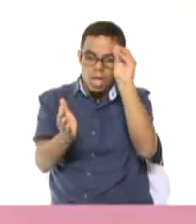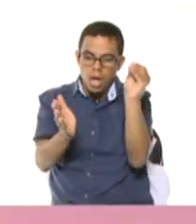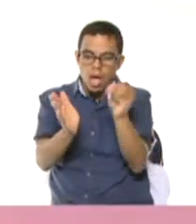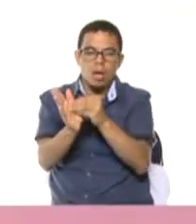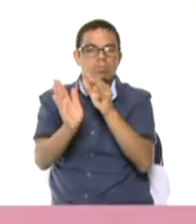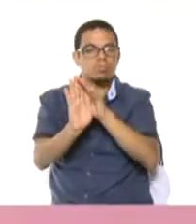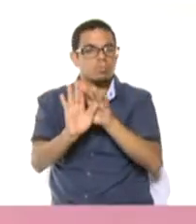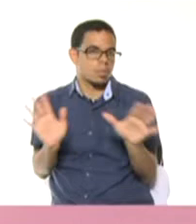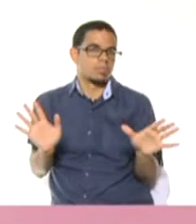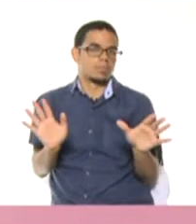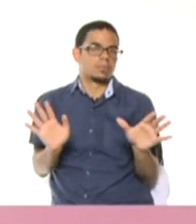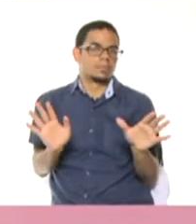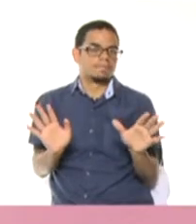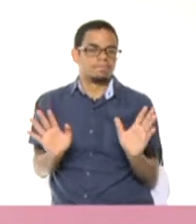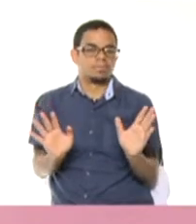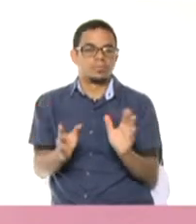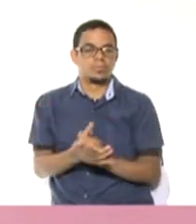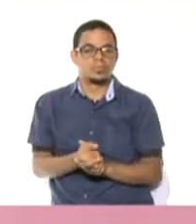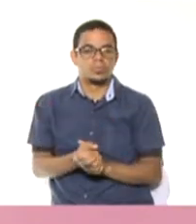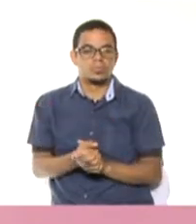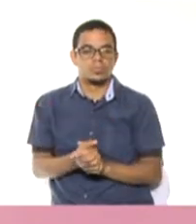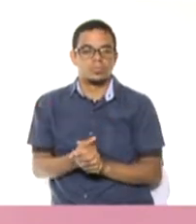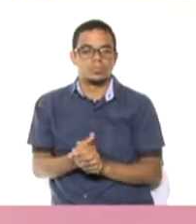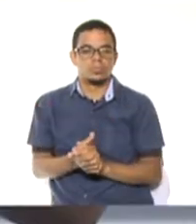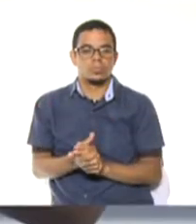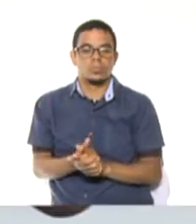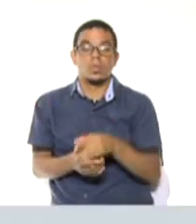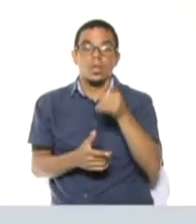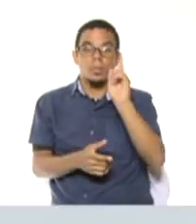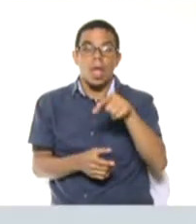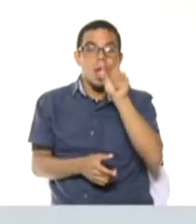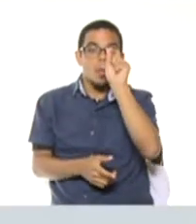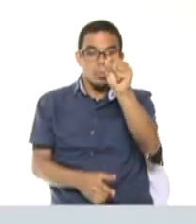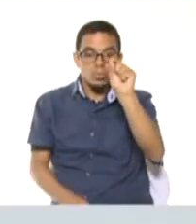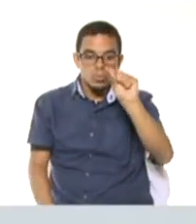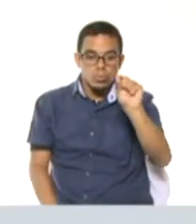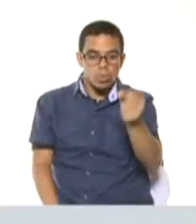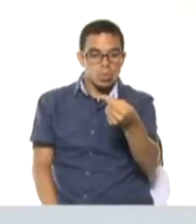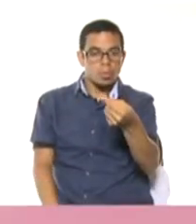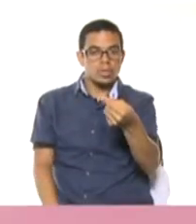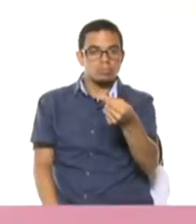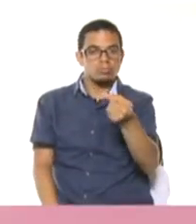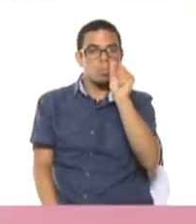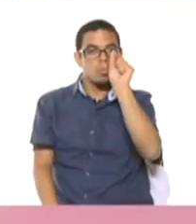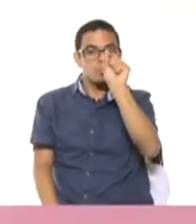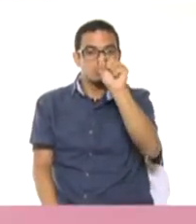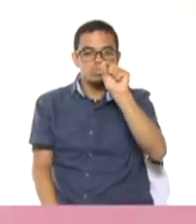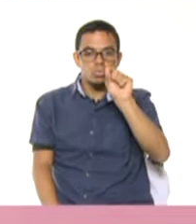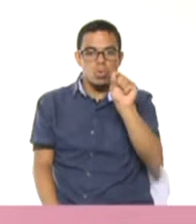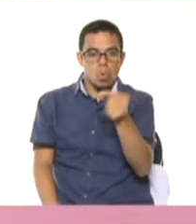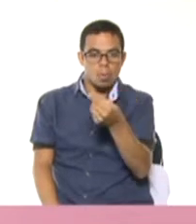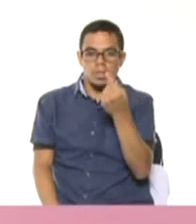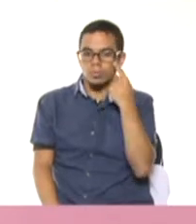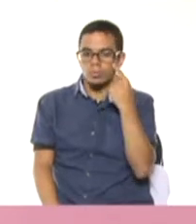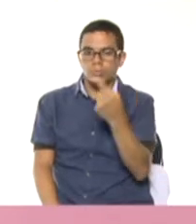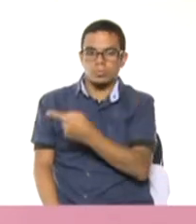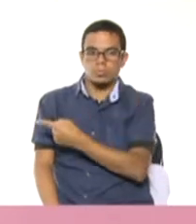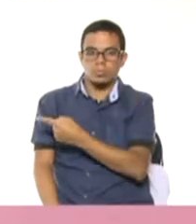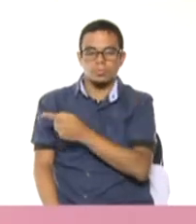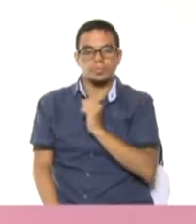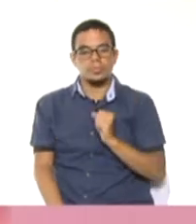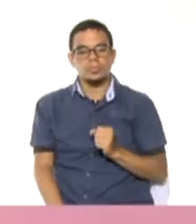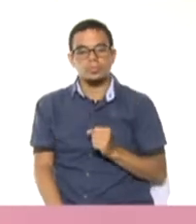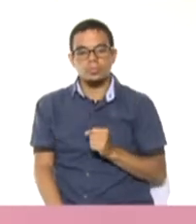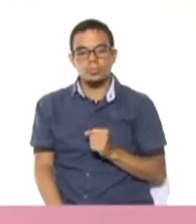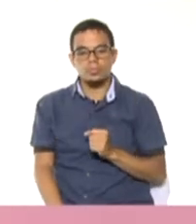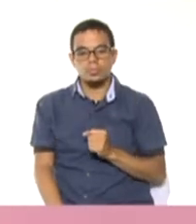otros signos de puntuación, como lo son el punto y coma. ¿Sí? Muy bien.